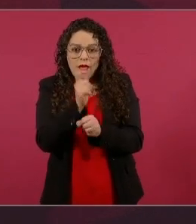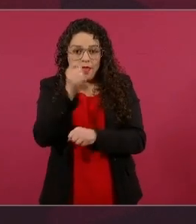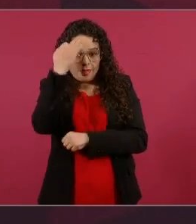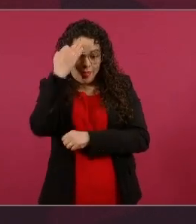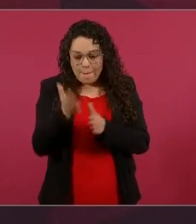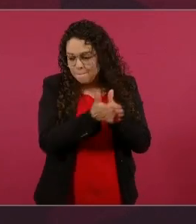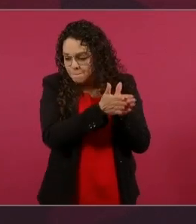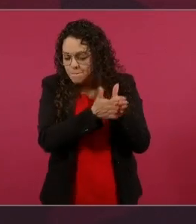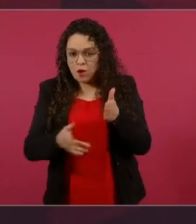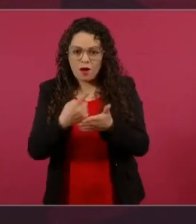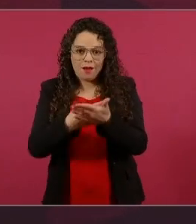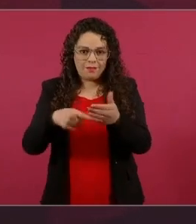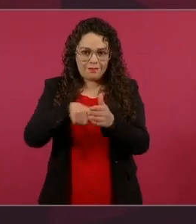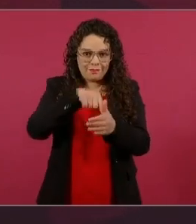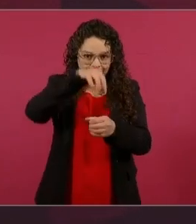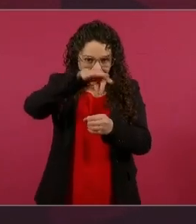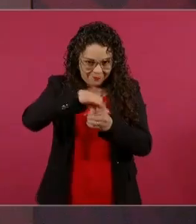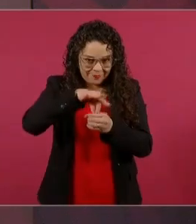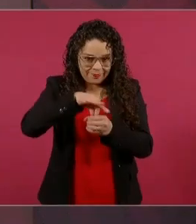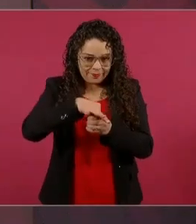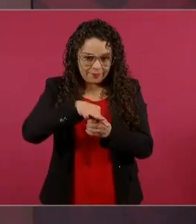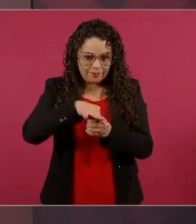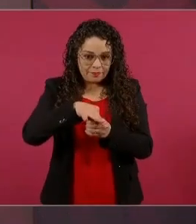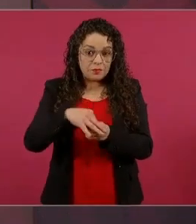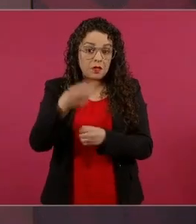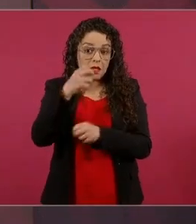eso sería lo